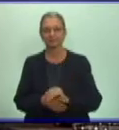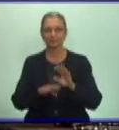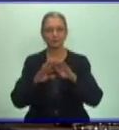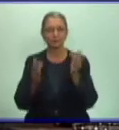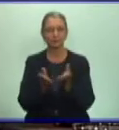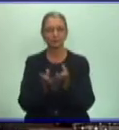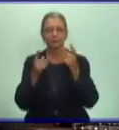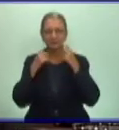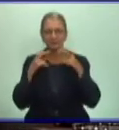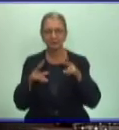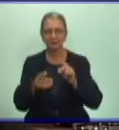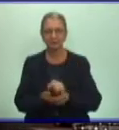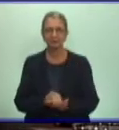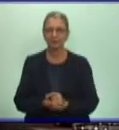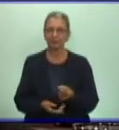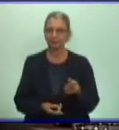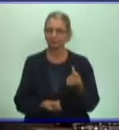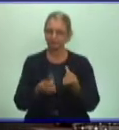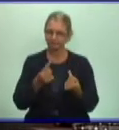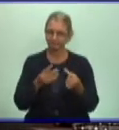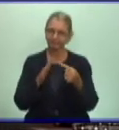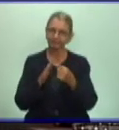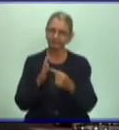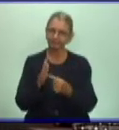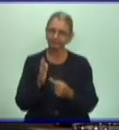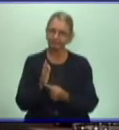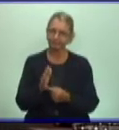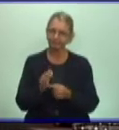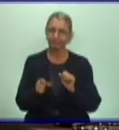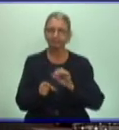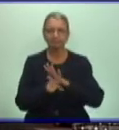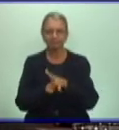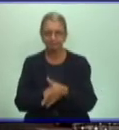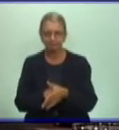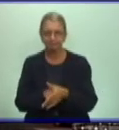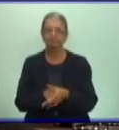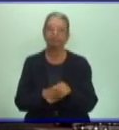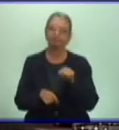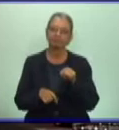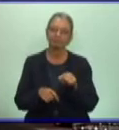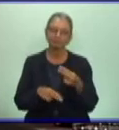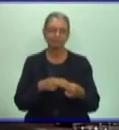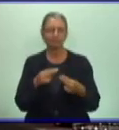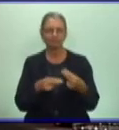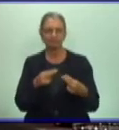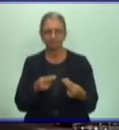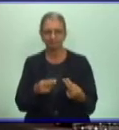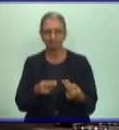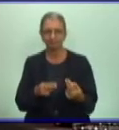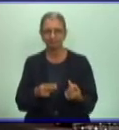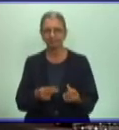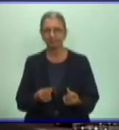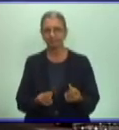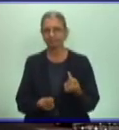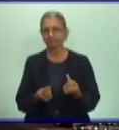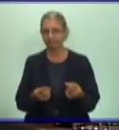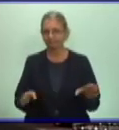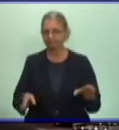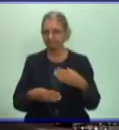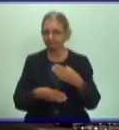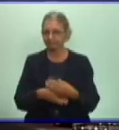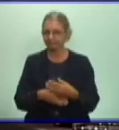que, producto de la COVID-19 y su incidencia en nuestro país, se han tenido que realizar para dar por concluido el curso